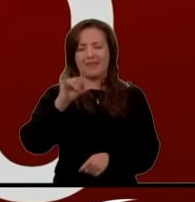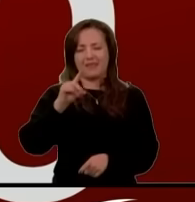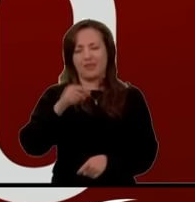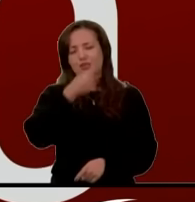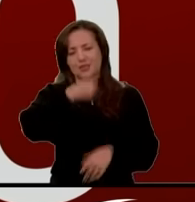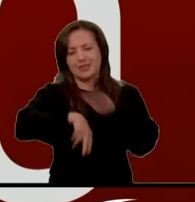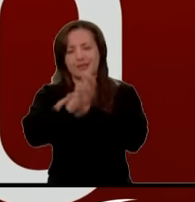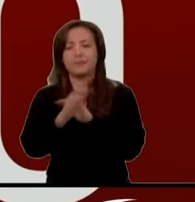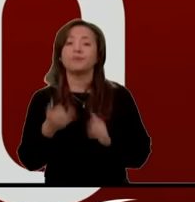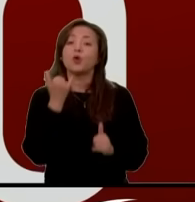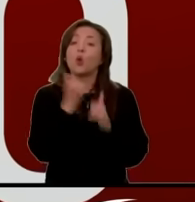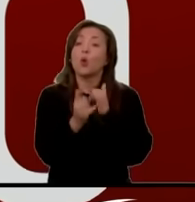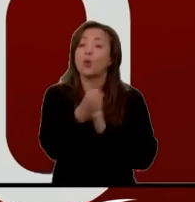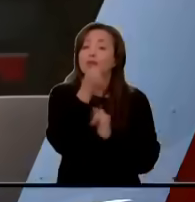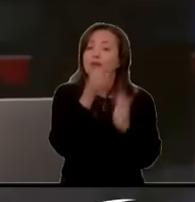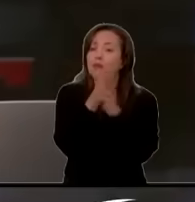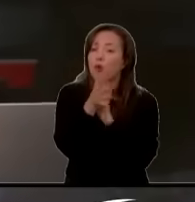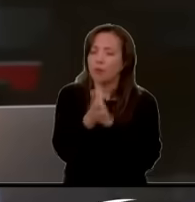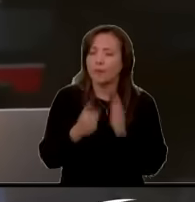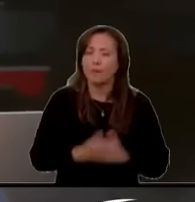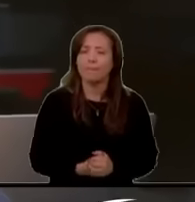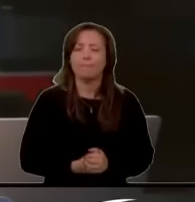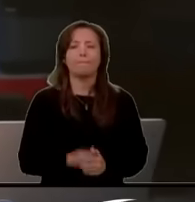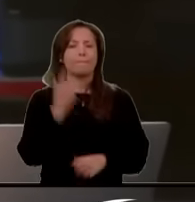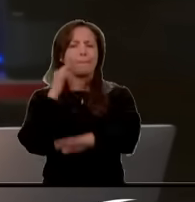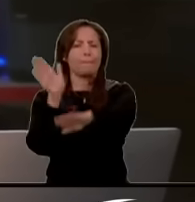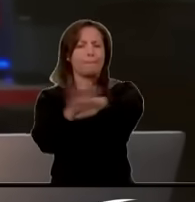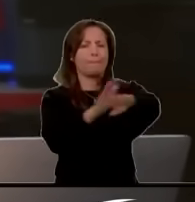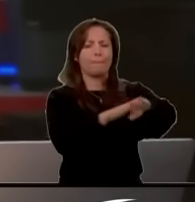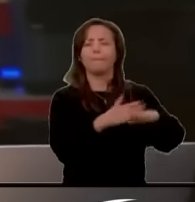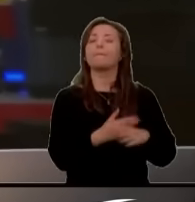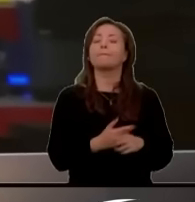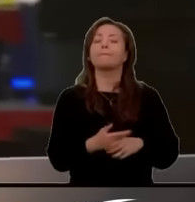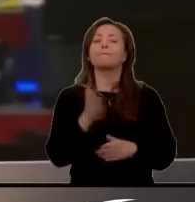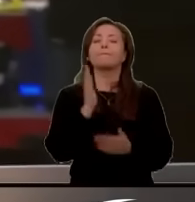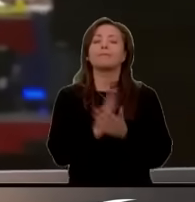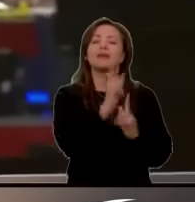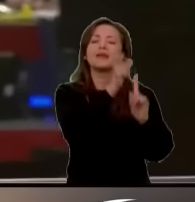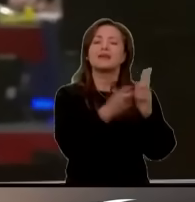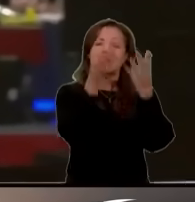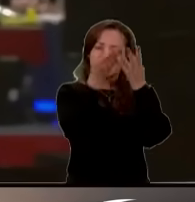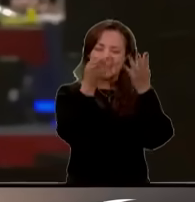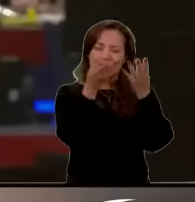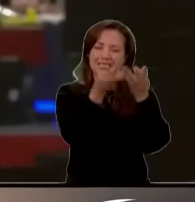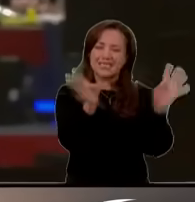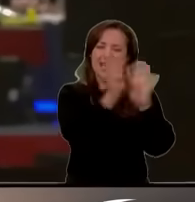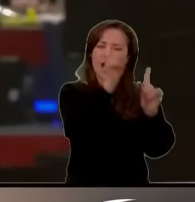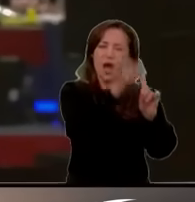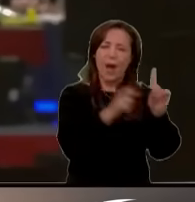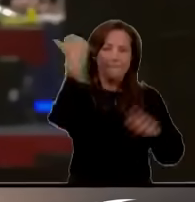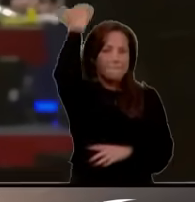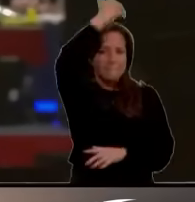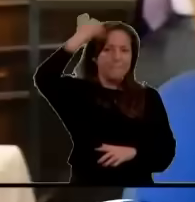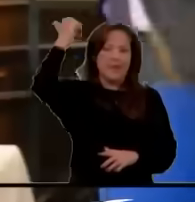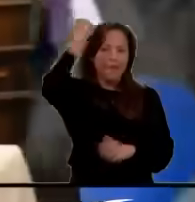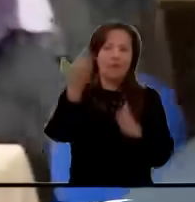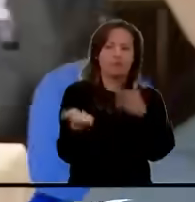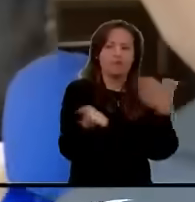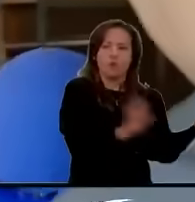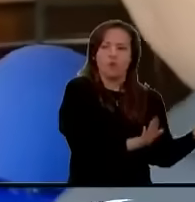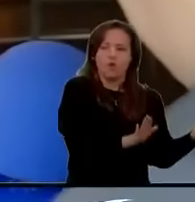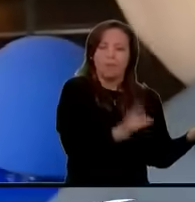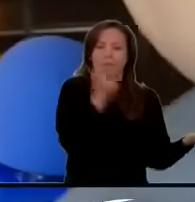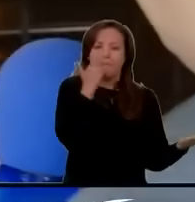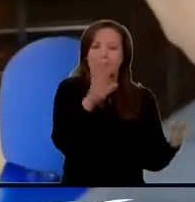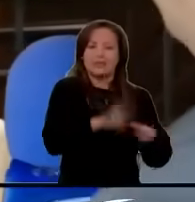lo último en noticias caraco mucha atención que falleció La senadora Piedad Córdoba al parecer por causas naturales